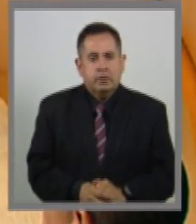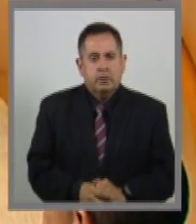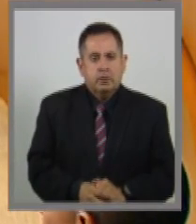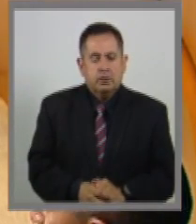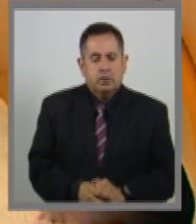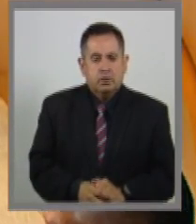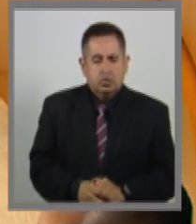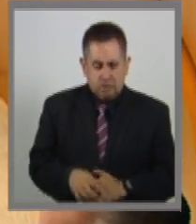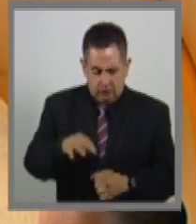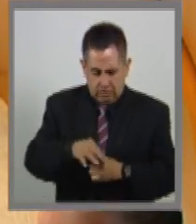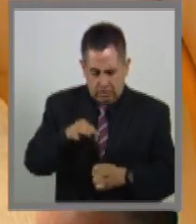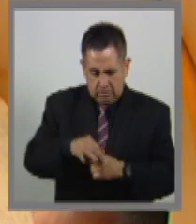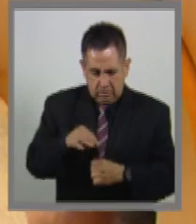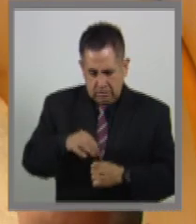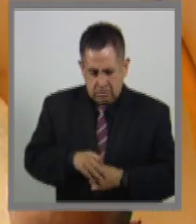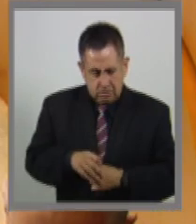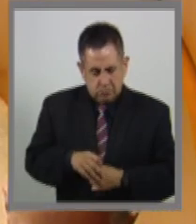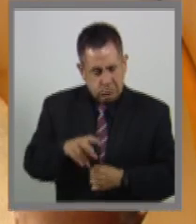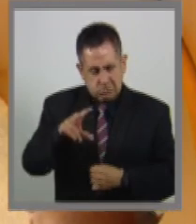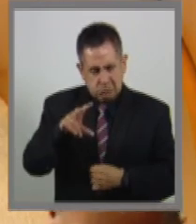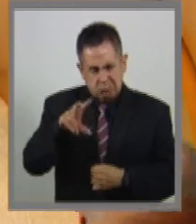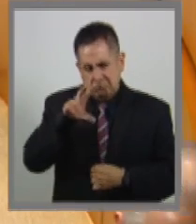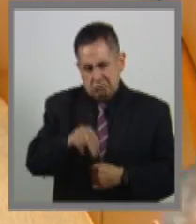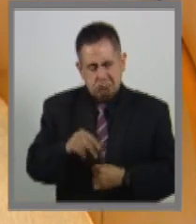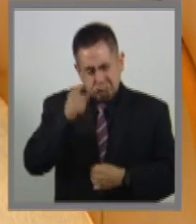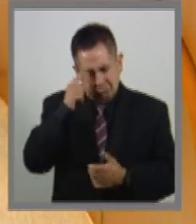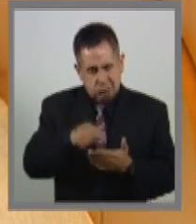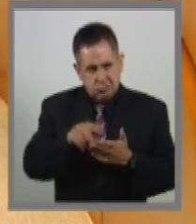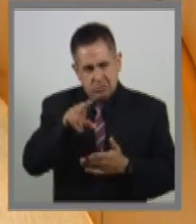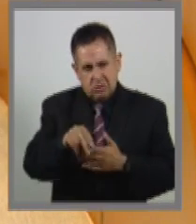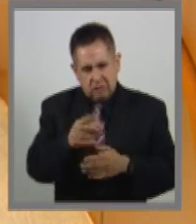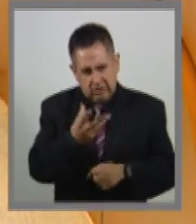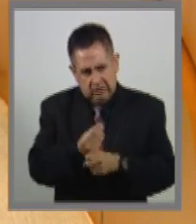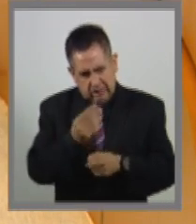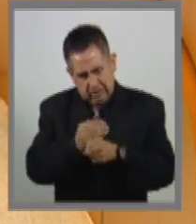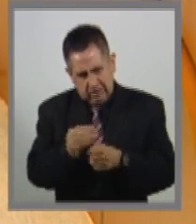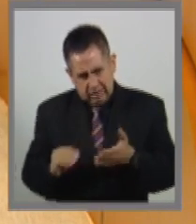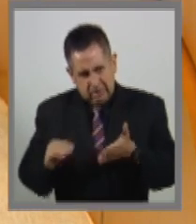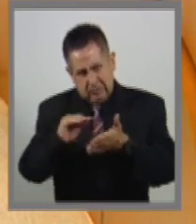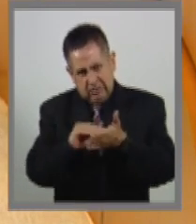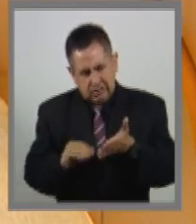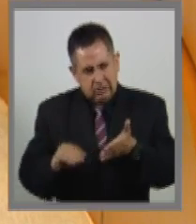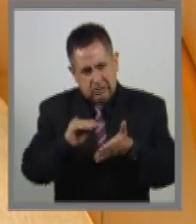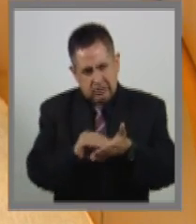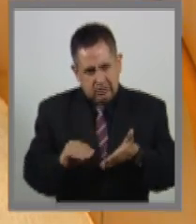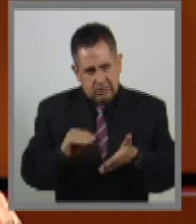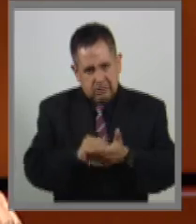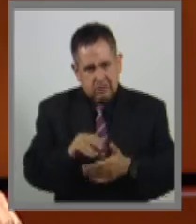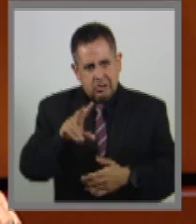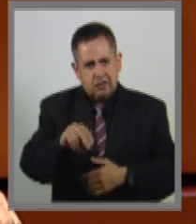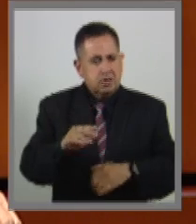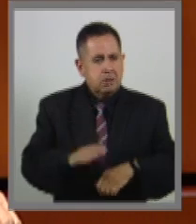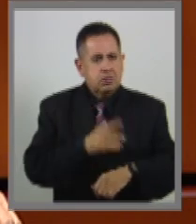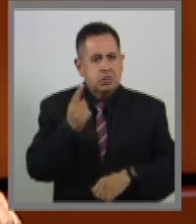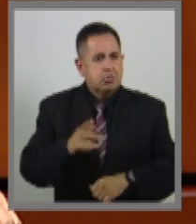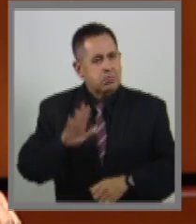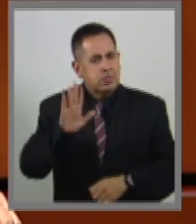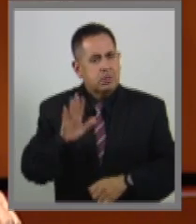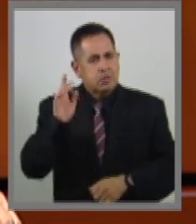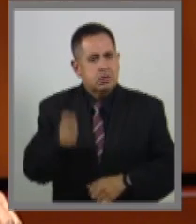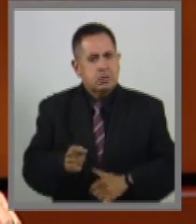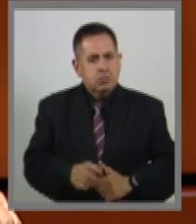he votado en contra de que se incluyan estas modificaciones porque pareciera